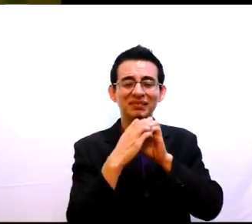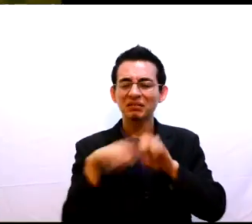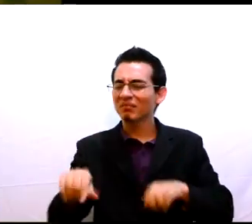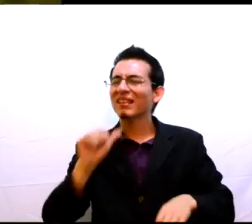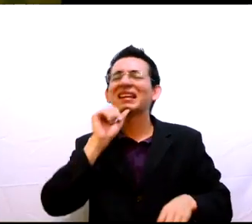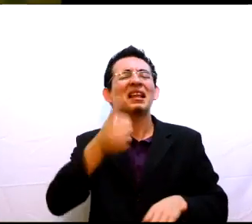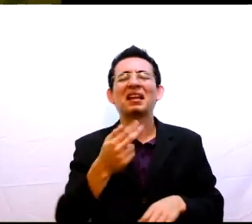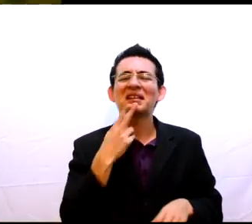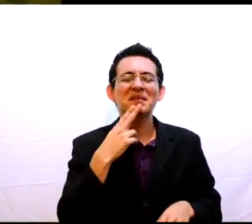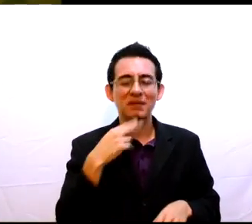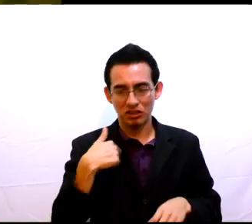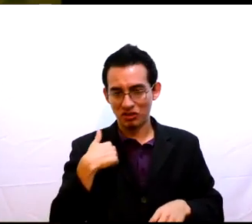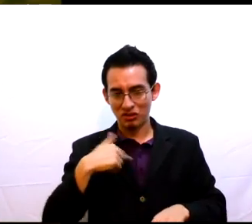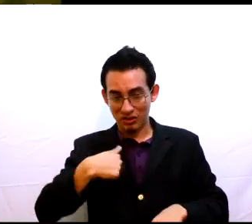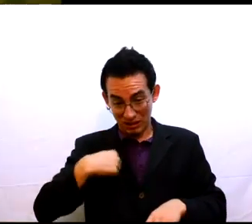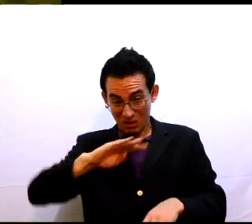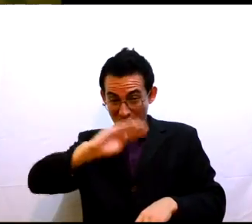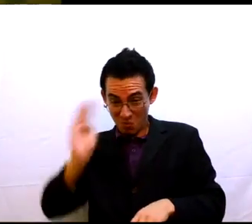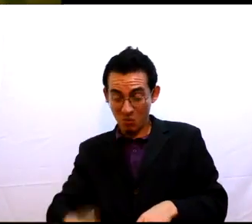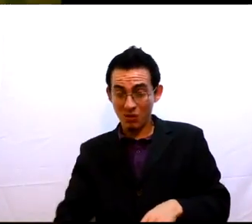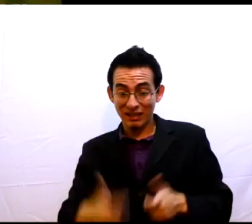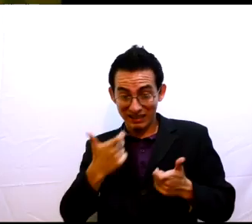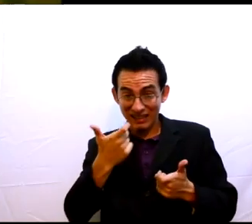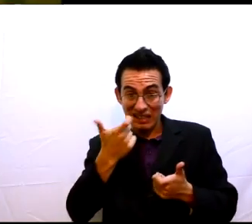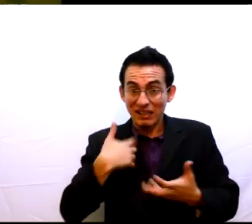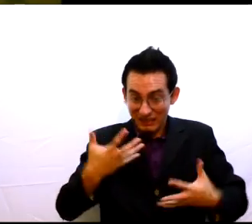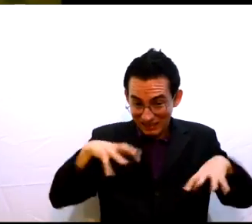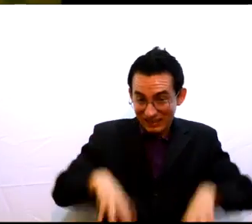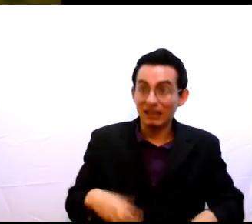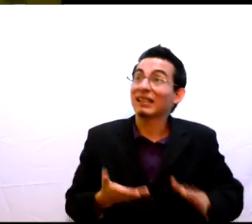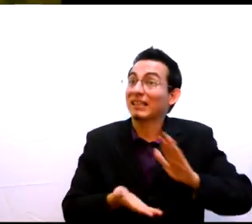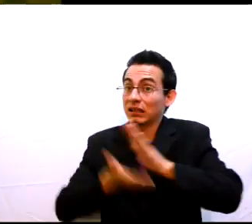de nada cuando llegue la hora de morir